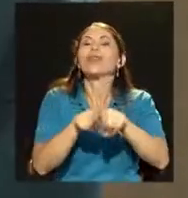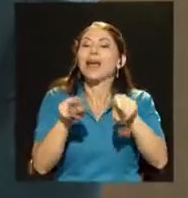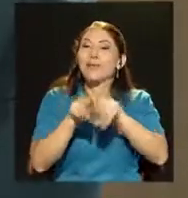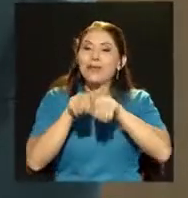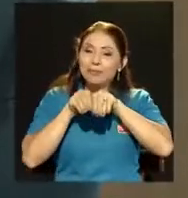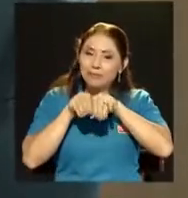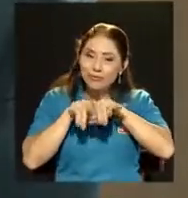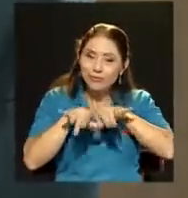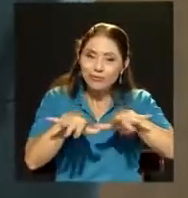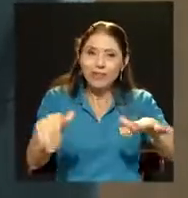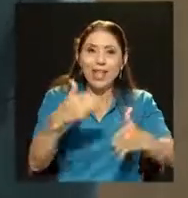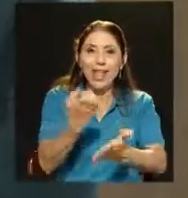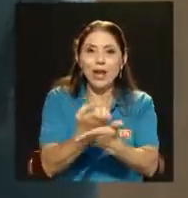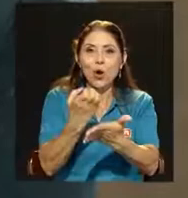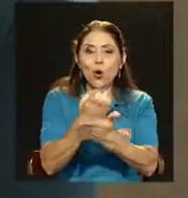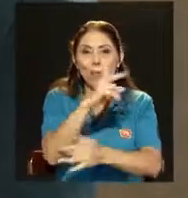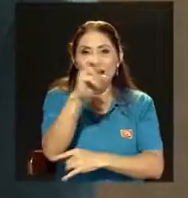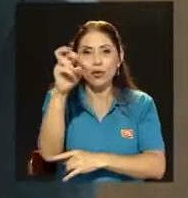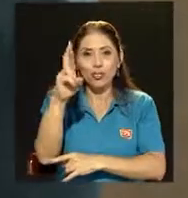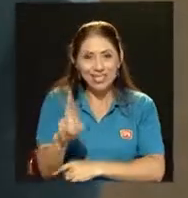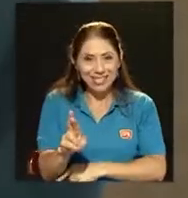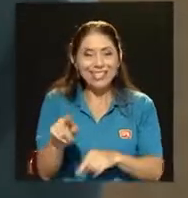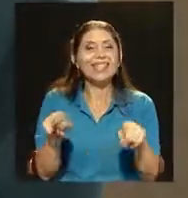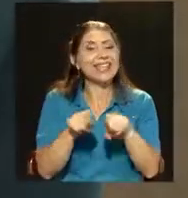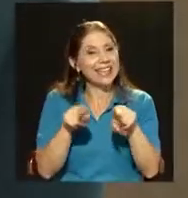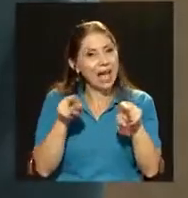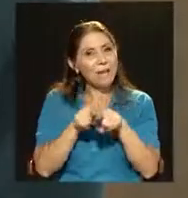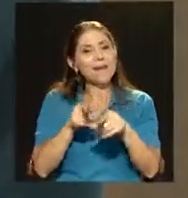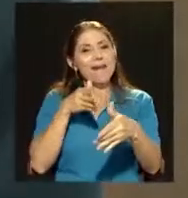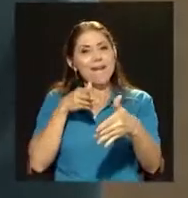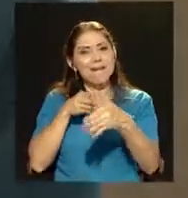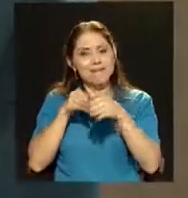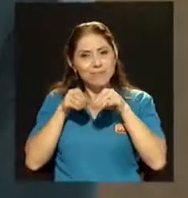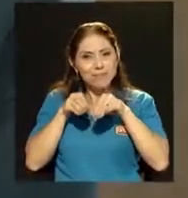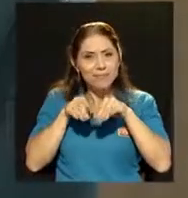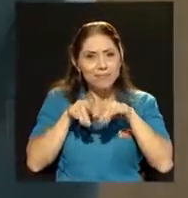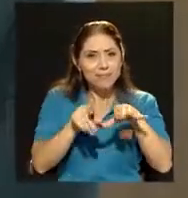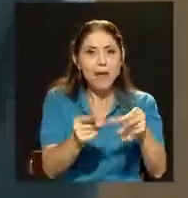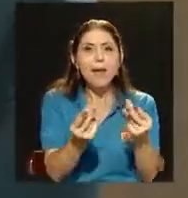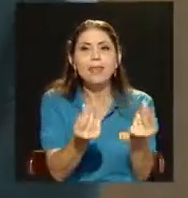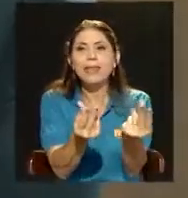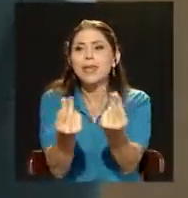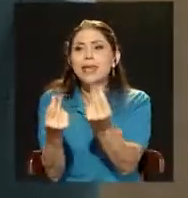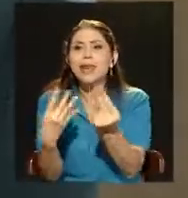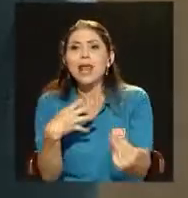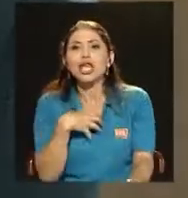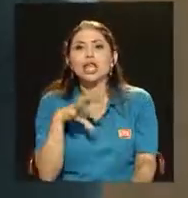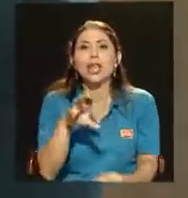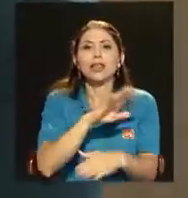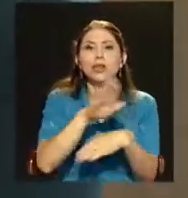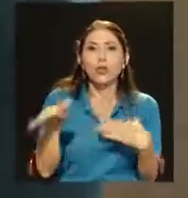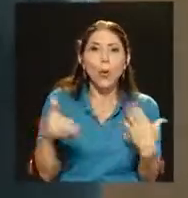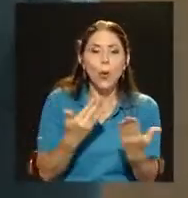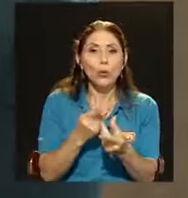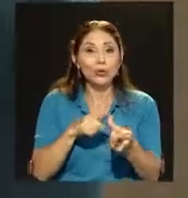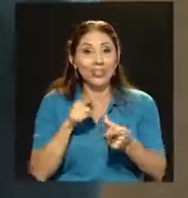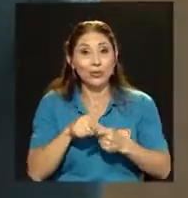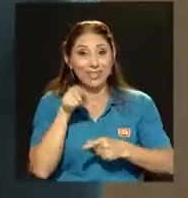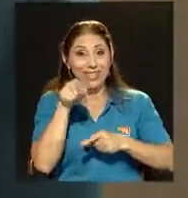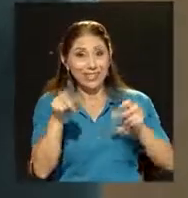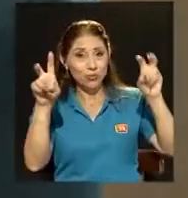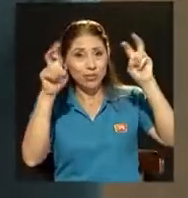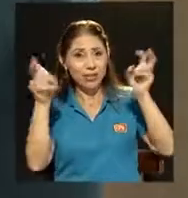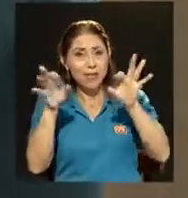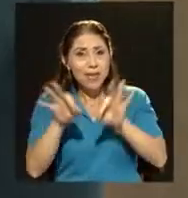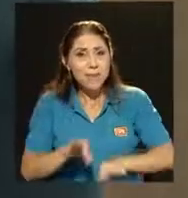de la economía costarricense y repercusiones en los bolsillos de todos. Entonces, es un tema importante al